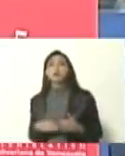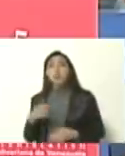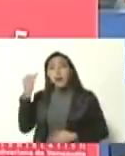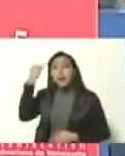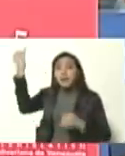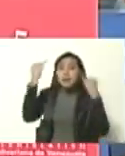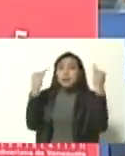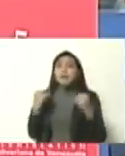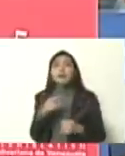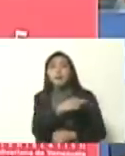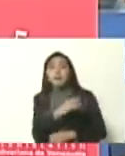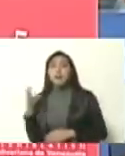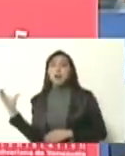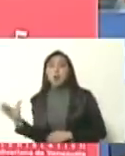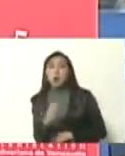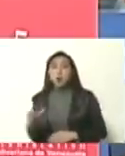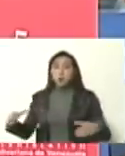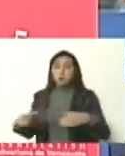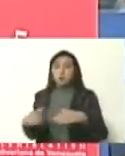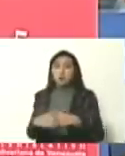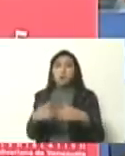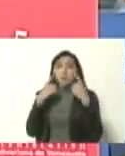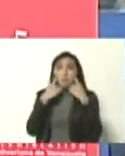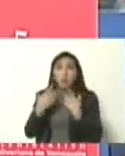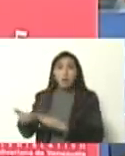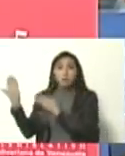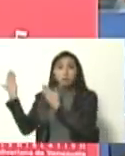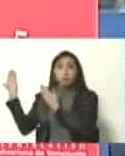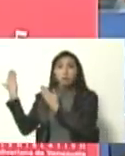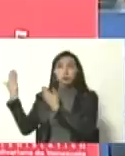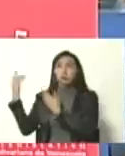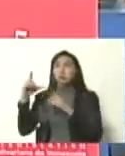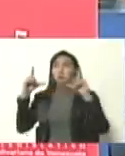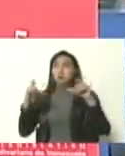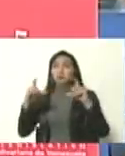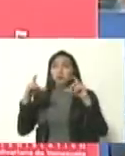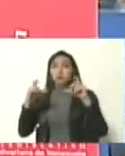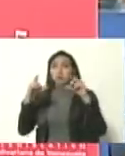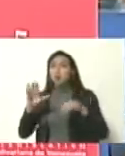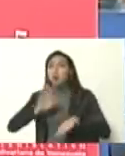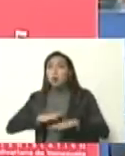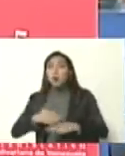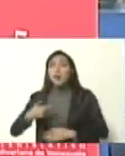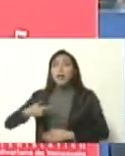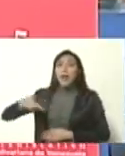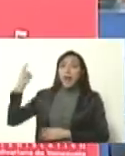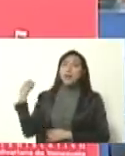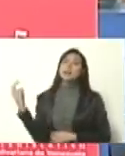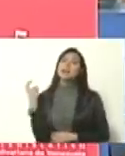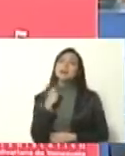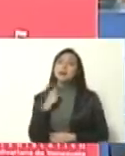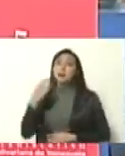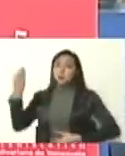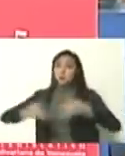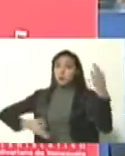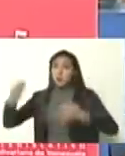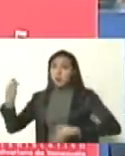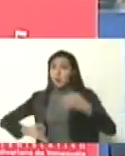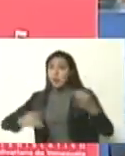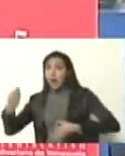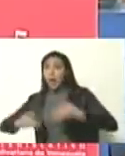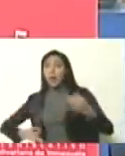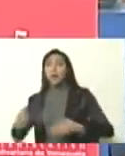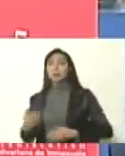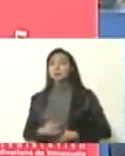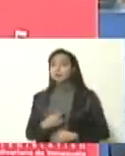de Colombia. Vamos a mostrar la fotografía, porque ayer el fiscal general de la República, Tarek William